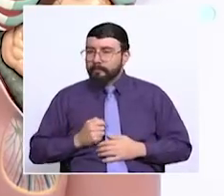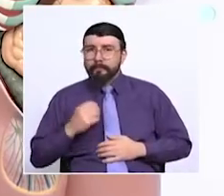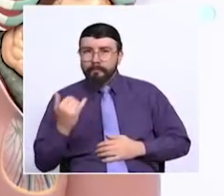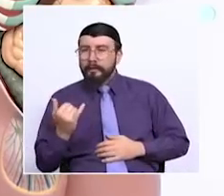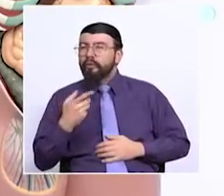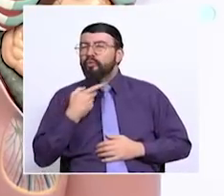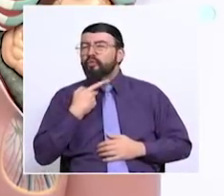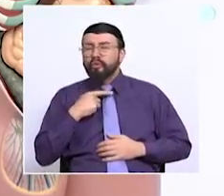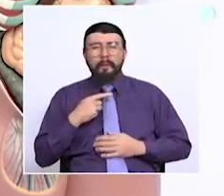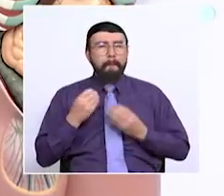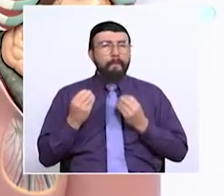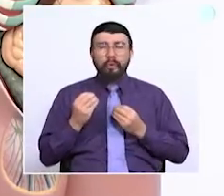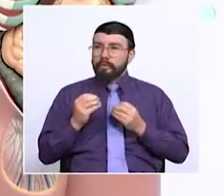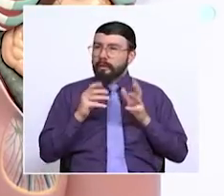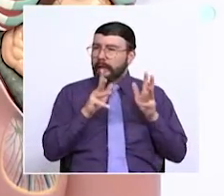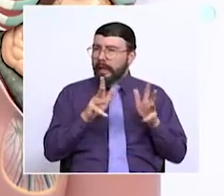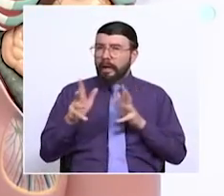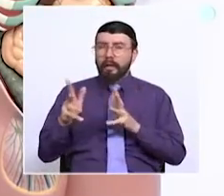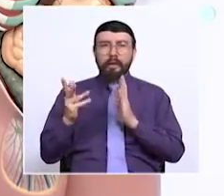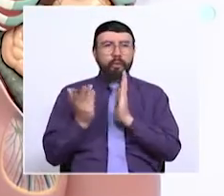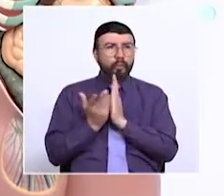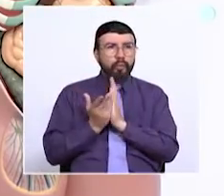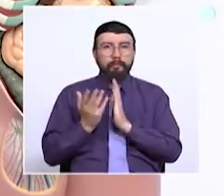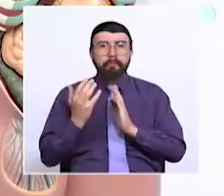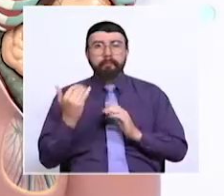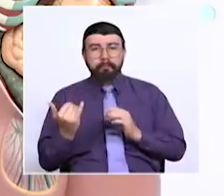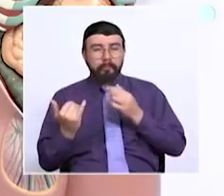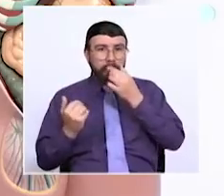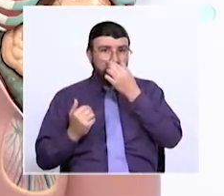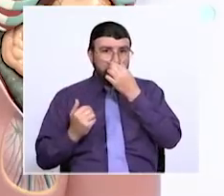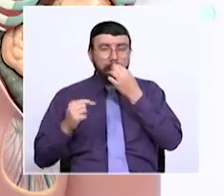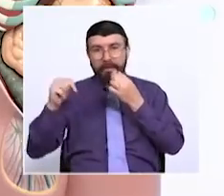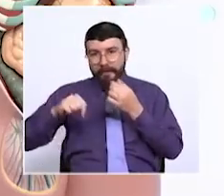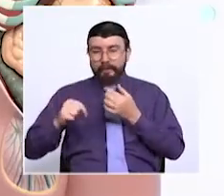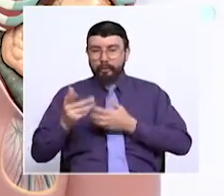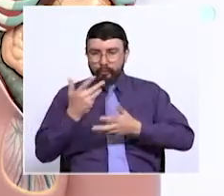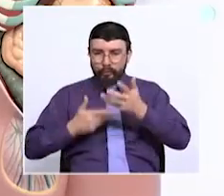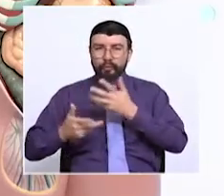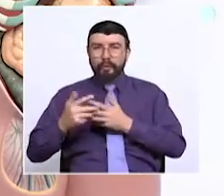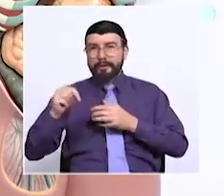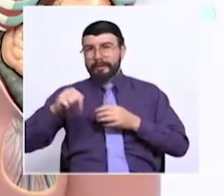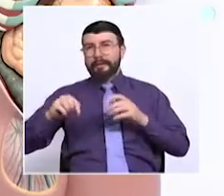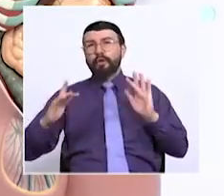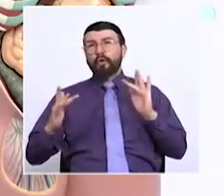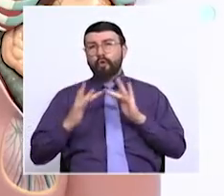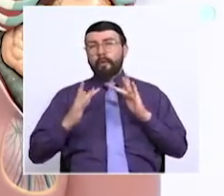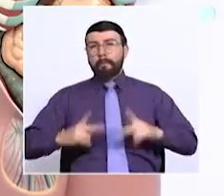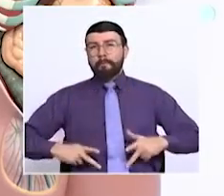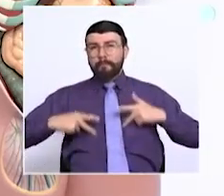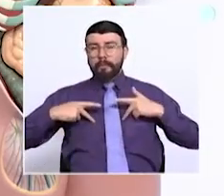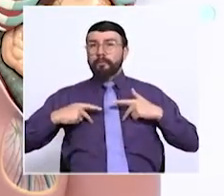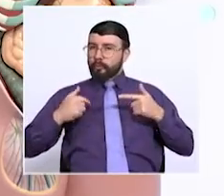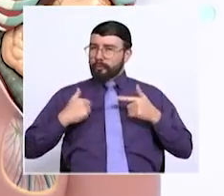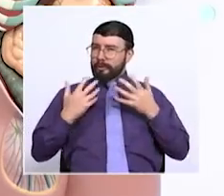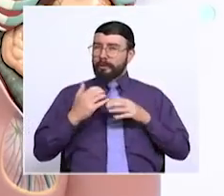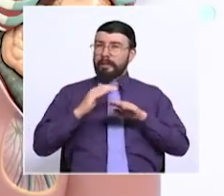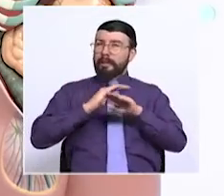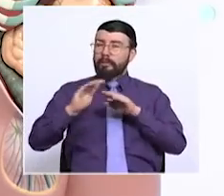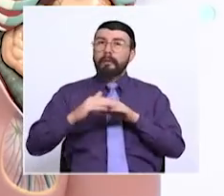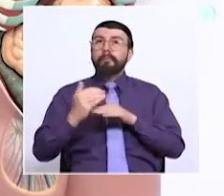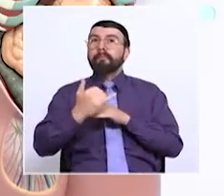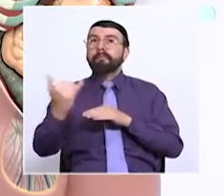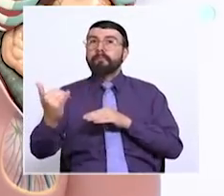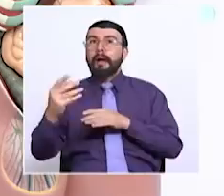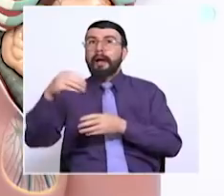de la educación. Y eso es lo que hacemos en Conexión Vital. Quiero contarles e invitar a la gente de